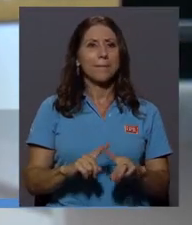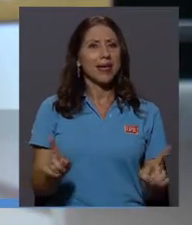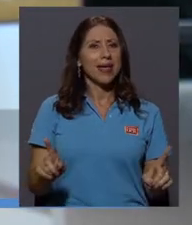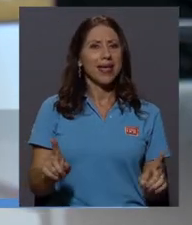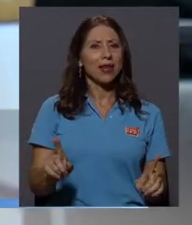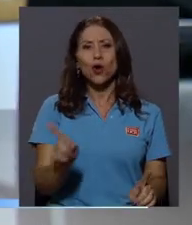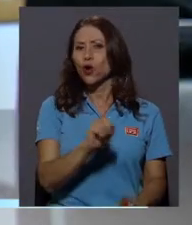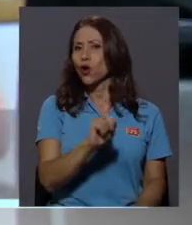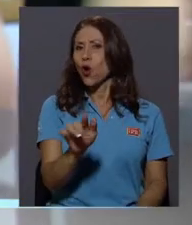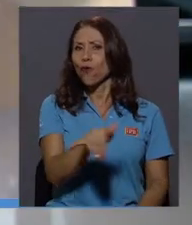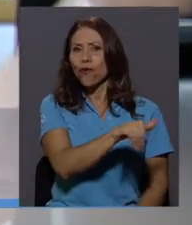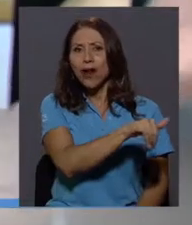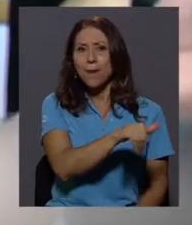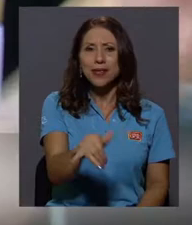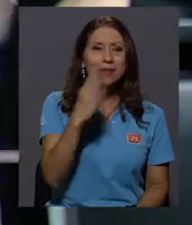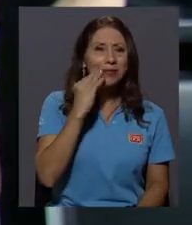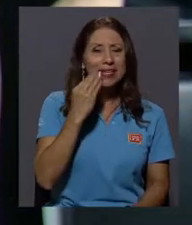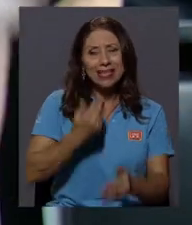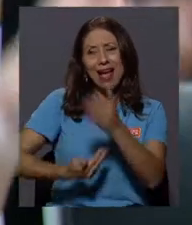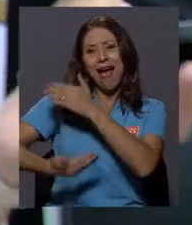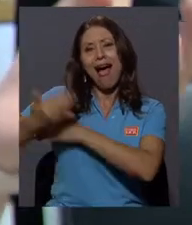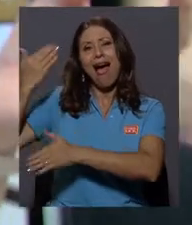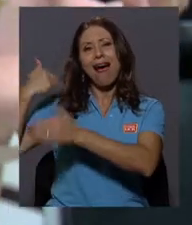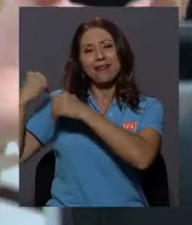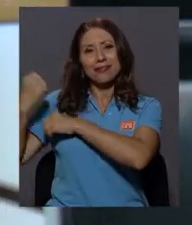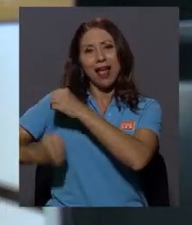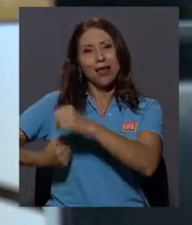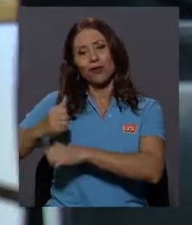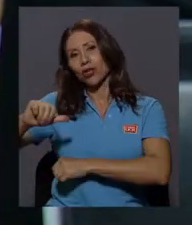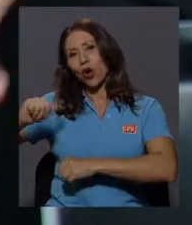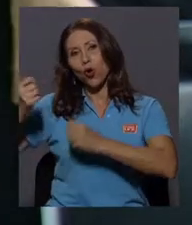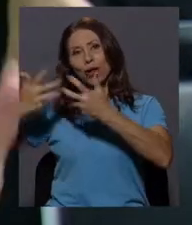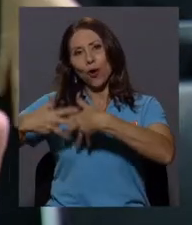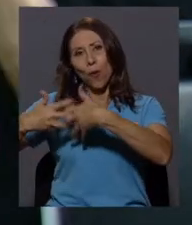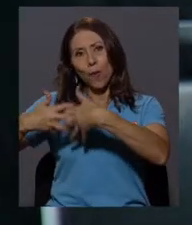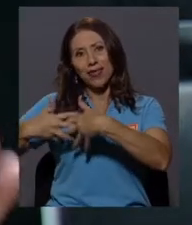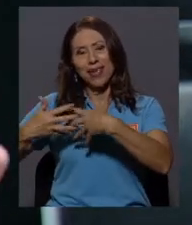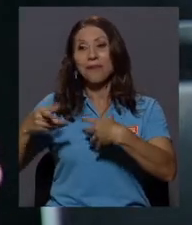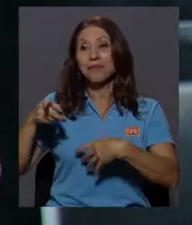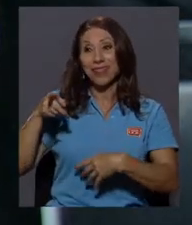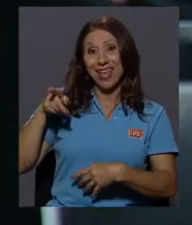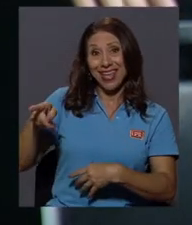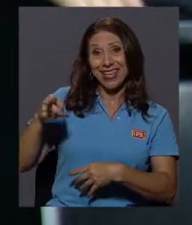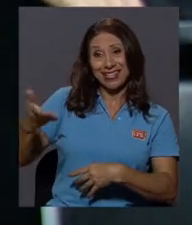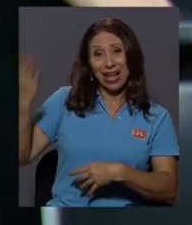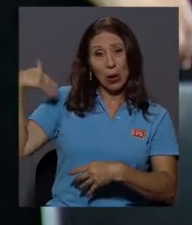misma vivencia que tuve en otra compañía años atrás, donde de una vez